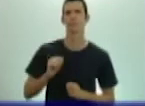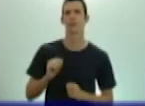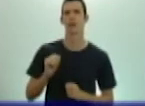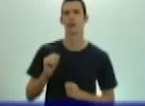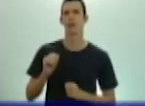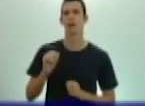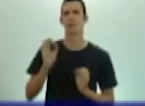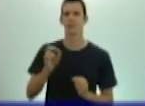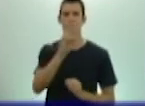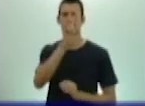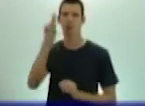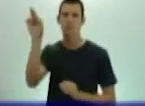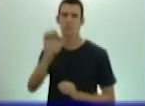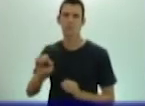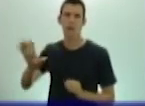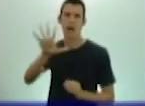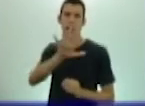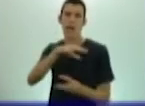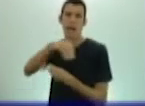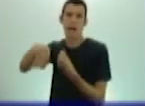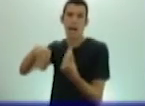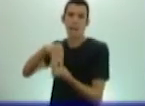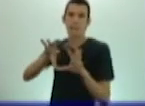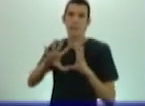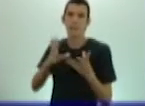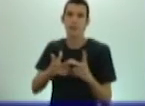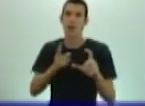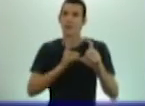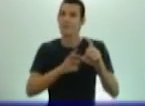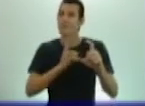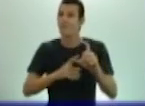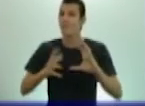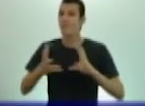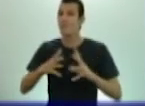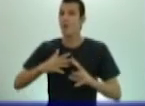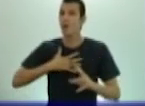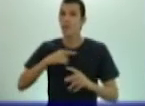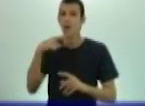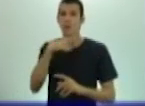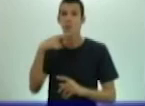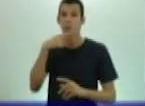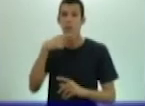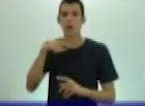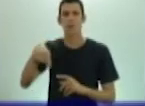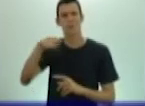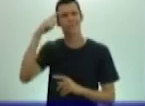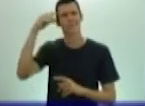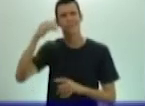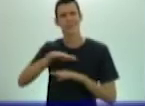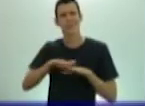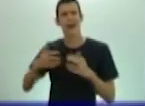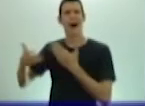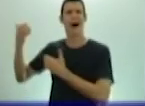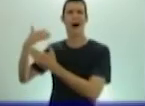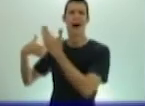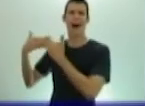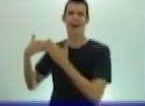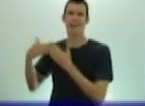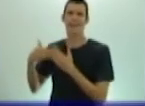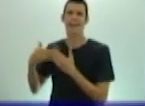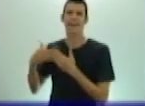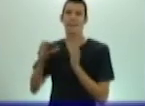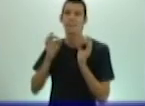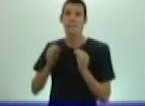que como conocen ustedes por contenidos, por clases que han recibido, marcó también una